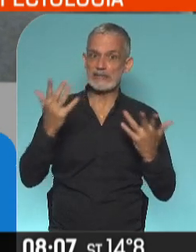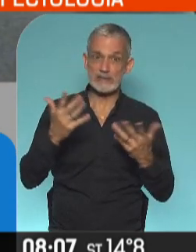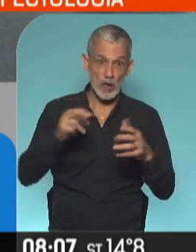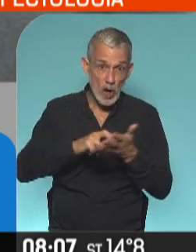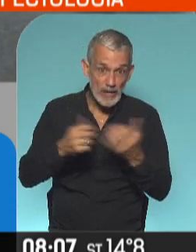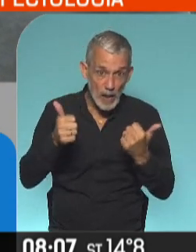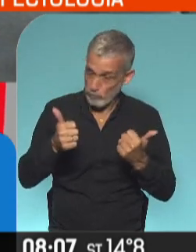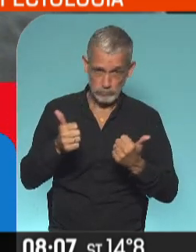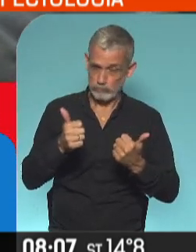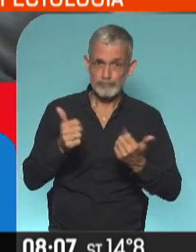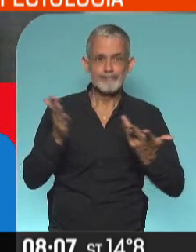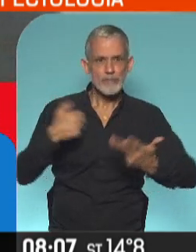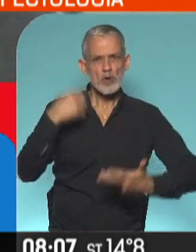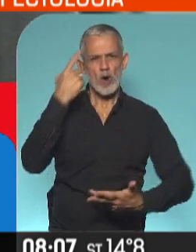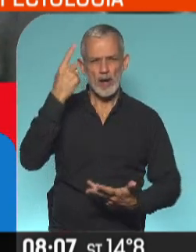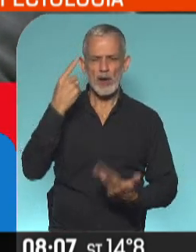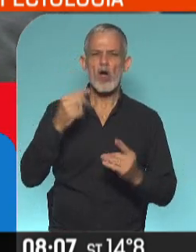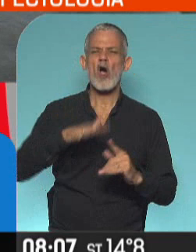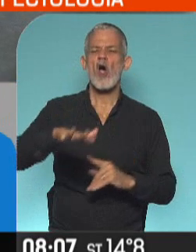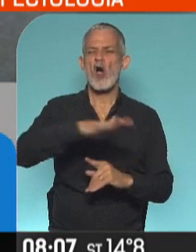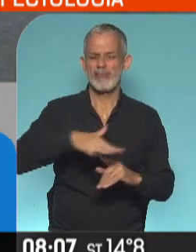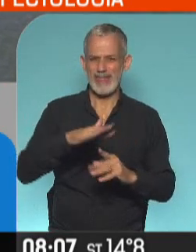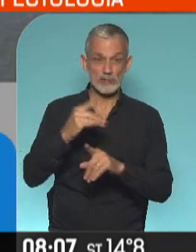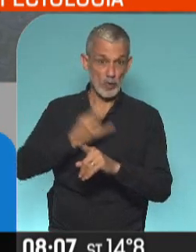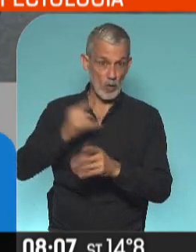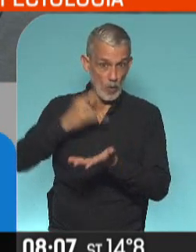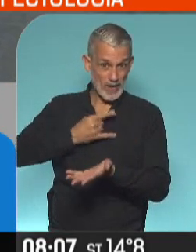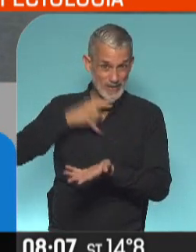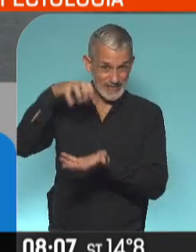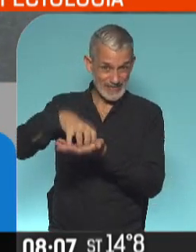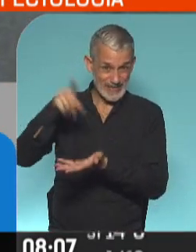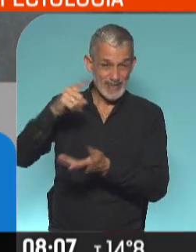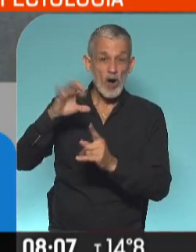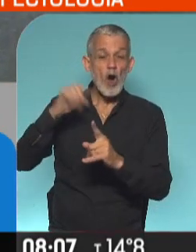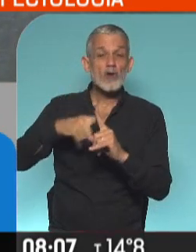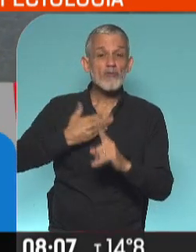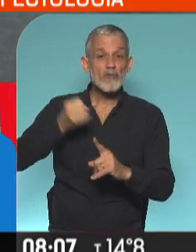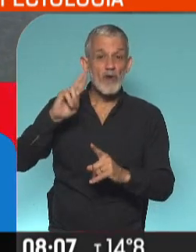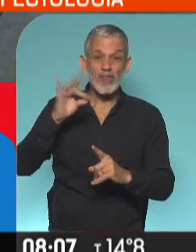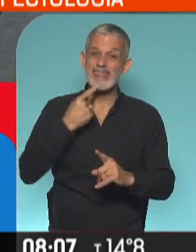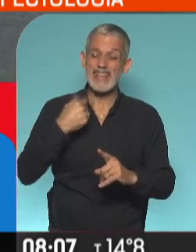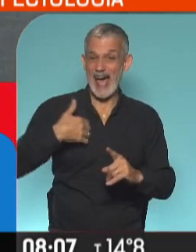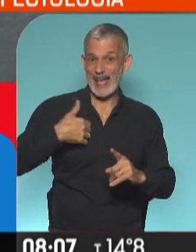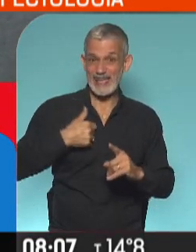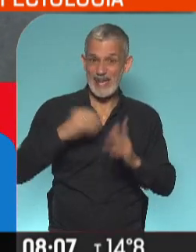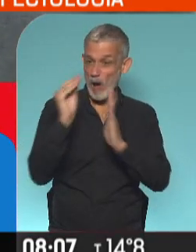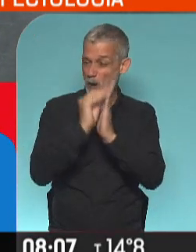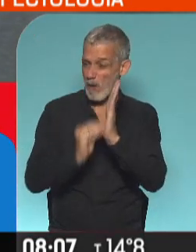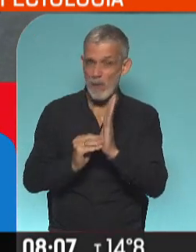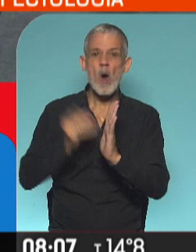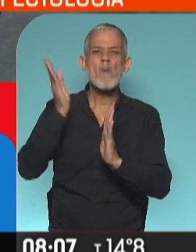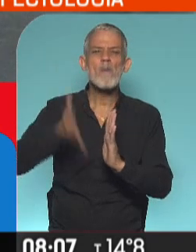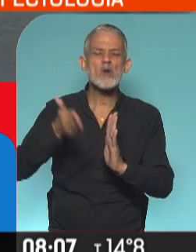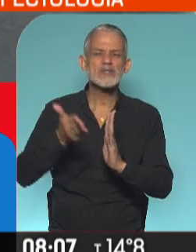noticia. No, yo creo que hay que contextualizar. Lo que hizo la Universidad de Oxford es de dejar de ponernos en el listado de porcentaje